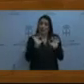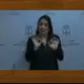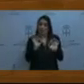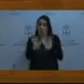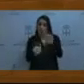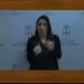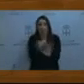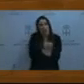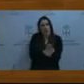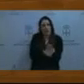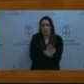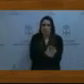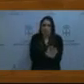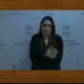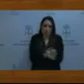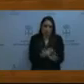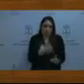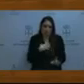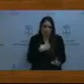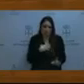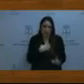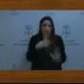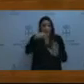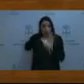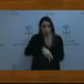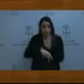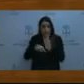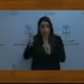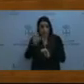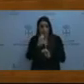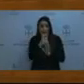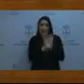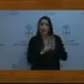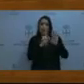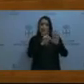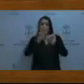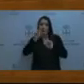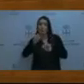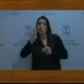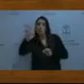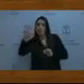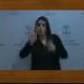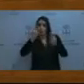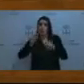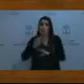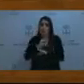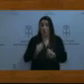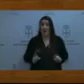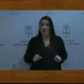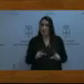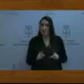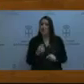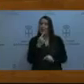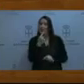salga la convocatoria. Y se lo voy a decir con claridad. El reglamento de la Unión Europea, en el artículo 62.2, sobre subvencionalidad de los gastos, indica